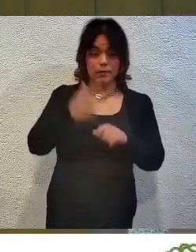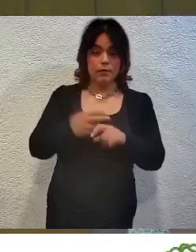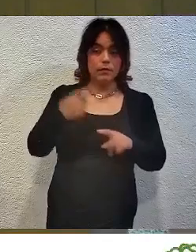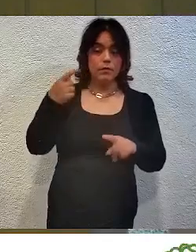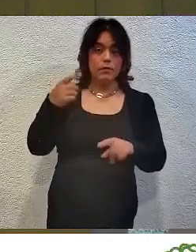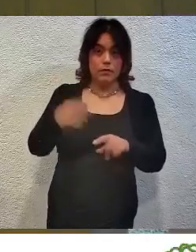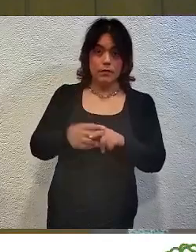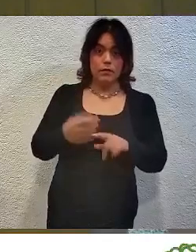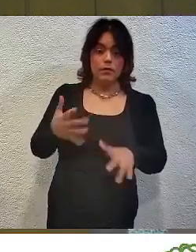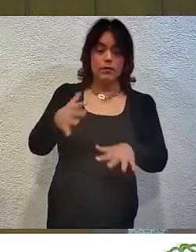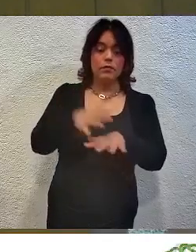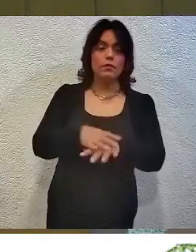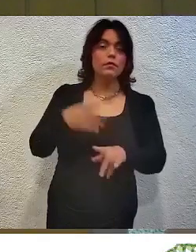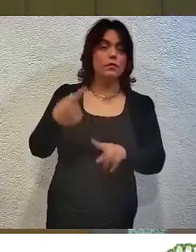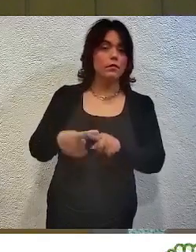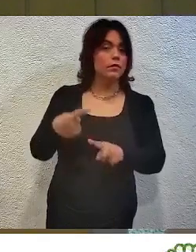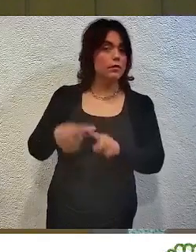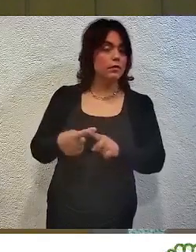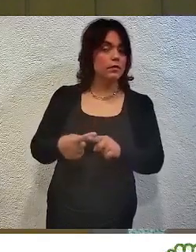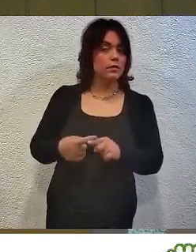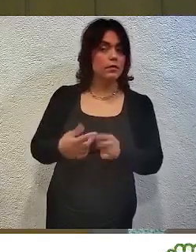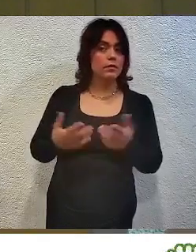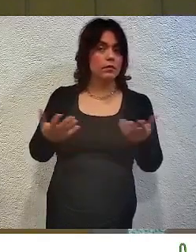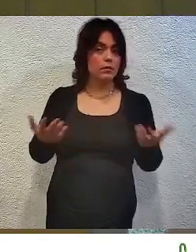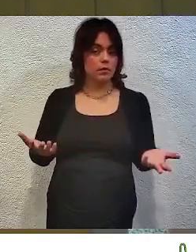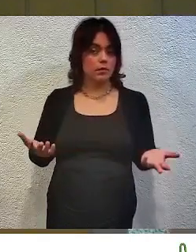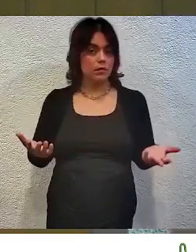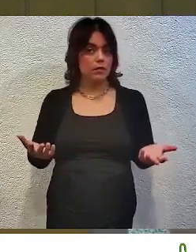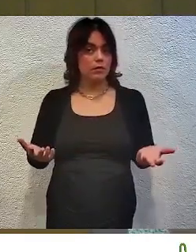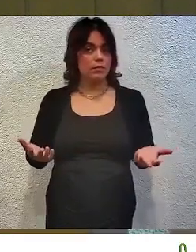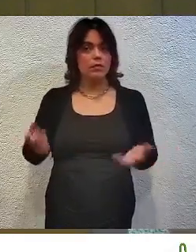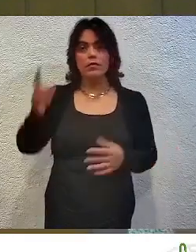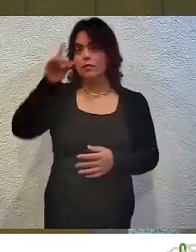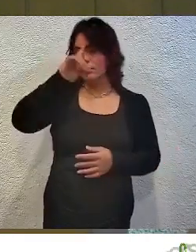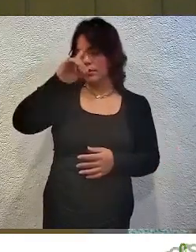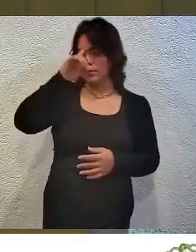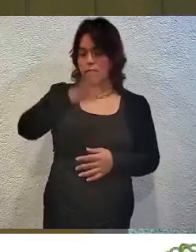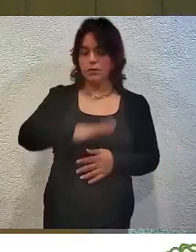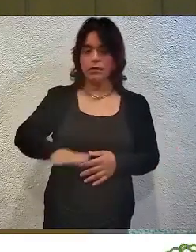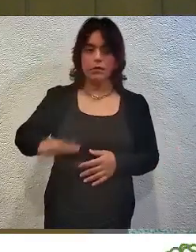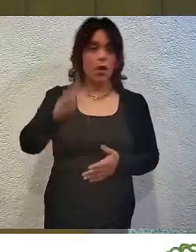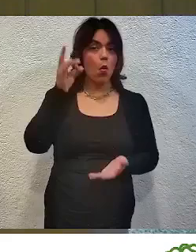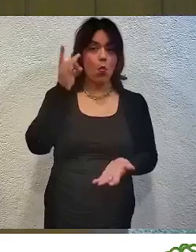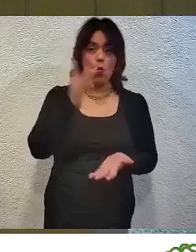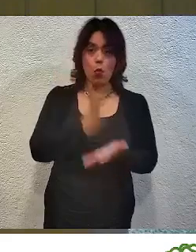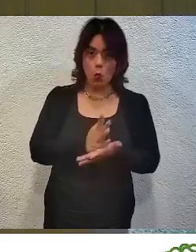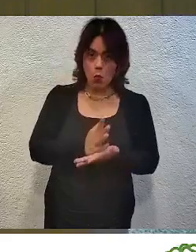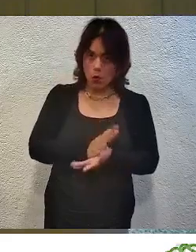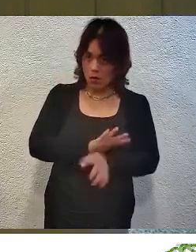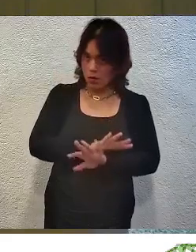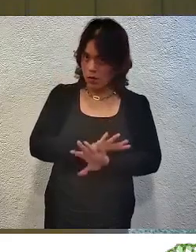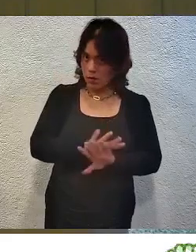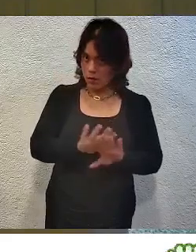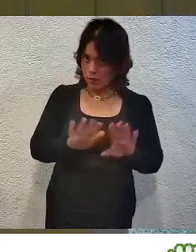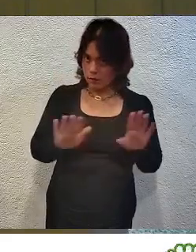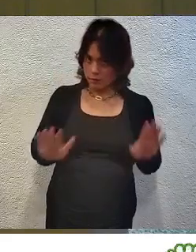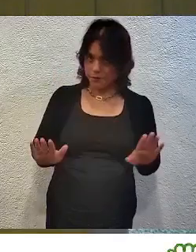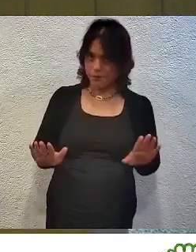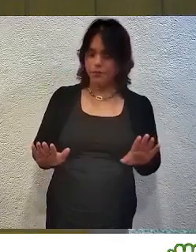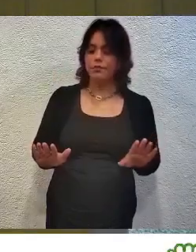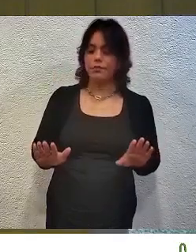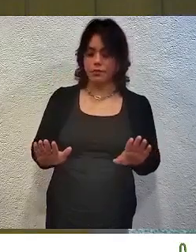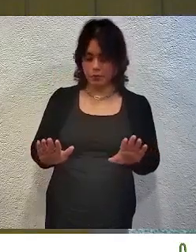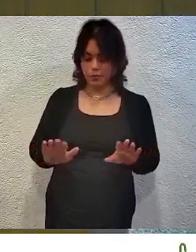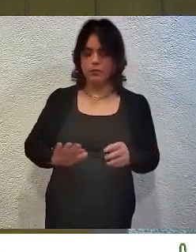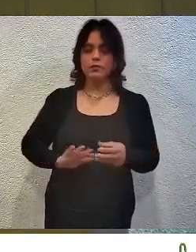administrativa debe sujetarse solamente al Consejo Distrital y no a las áreas centrales. Esa fue una determinación del órgano